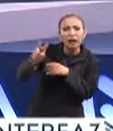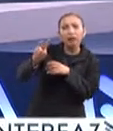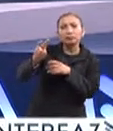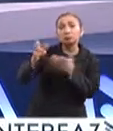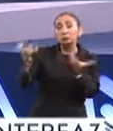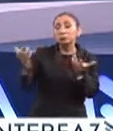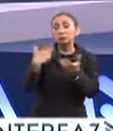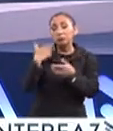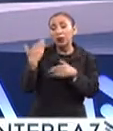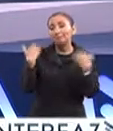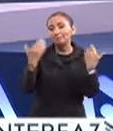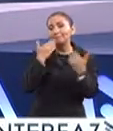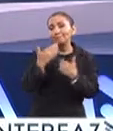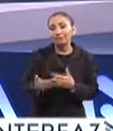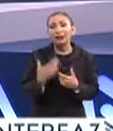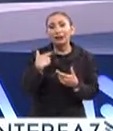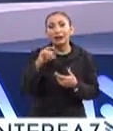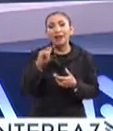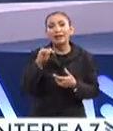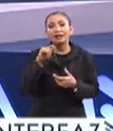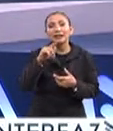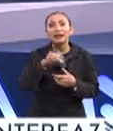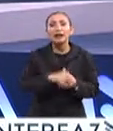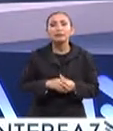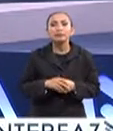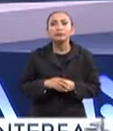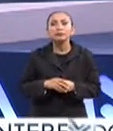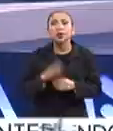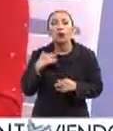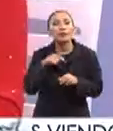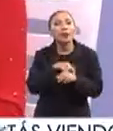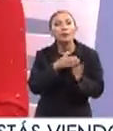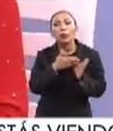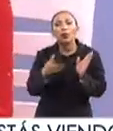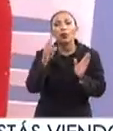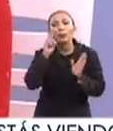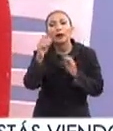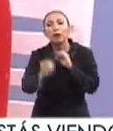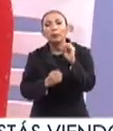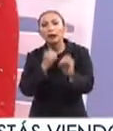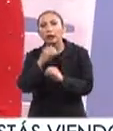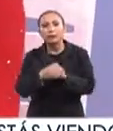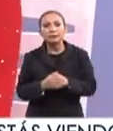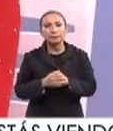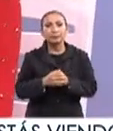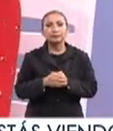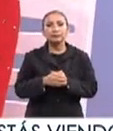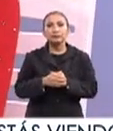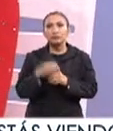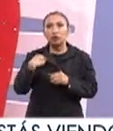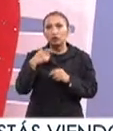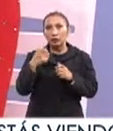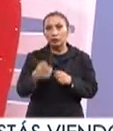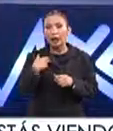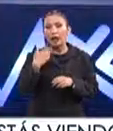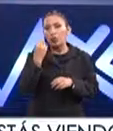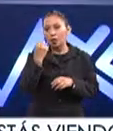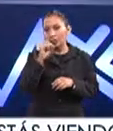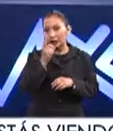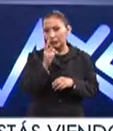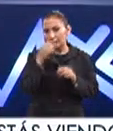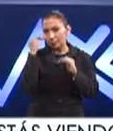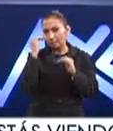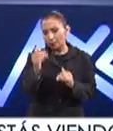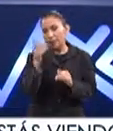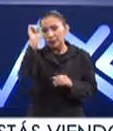y pues van a pasársela increíble en La Titería. ¿Cuál es el periodo en el que vamos a poder ver esta obra? Vamos a estar hasta el 9 de